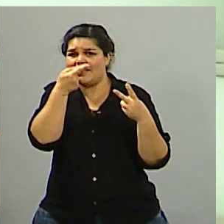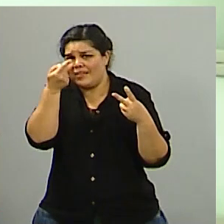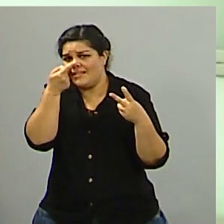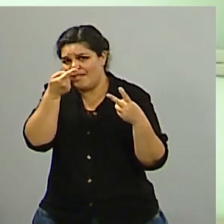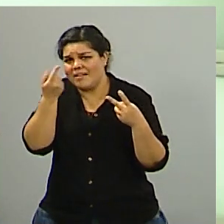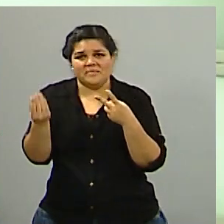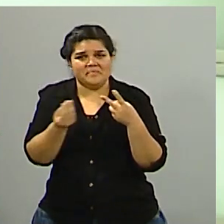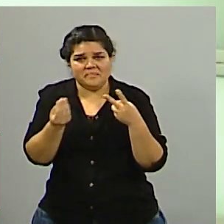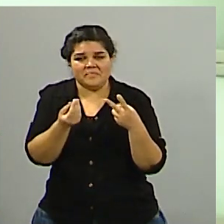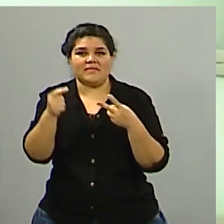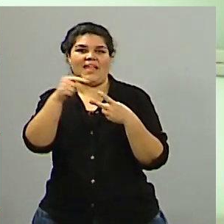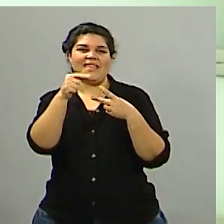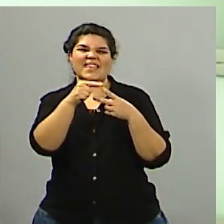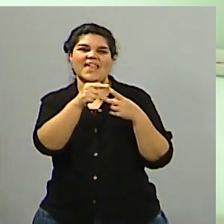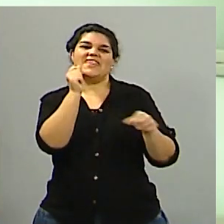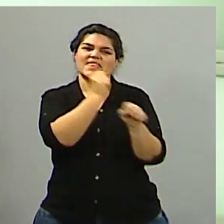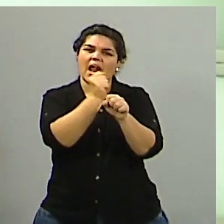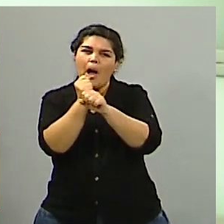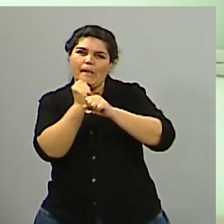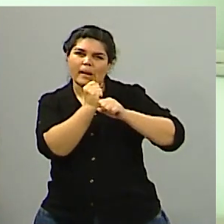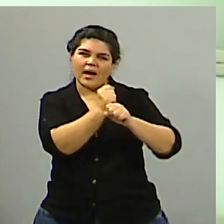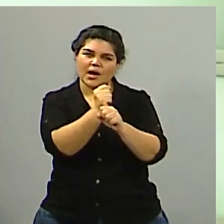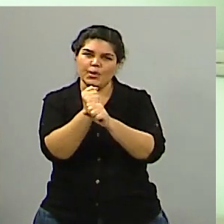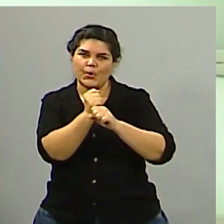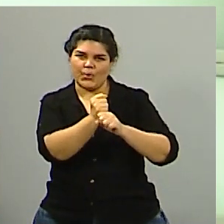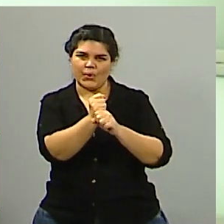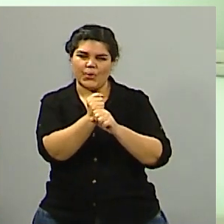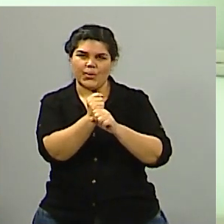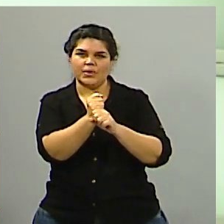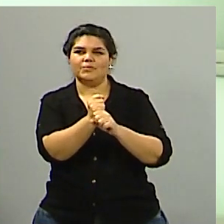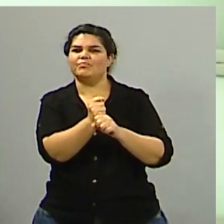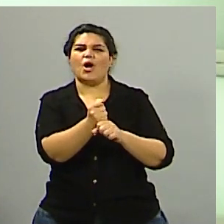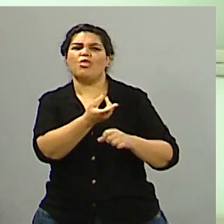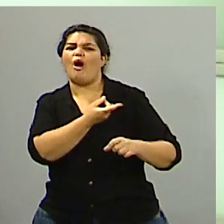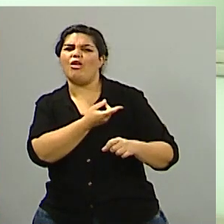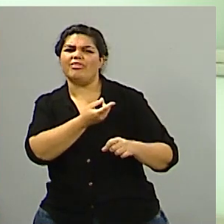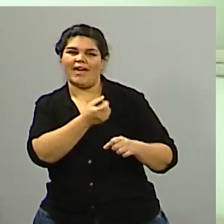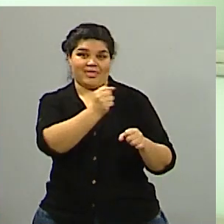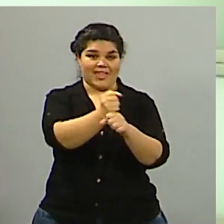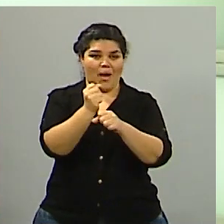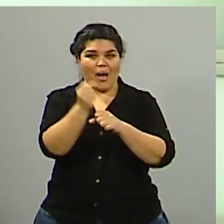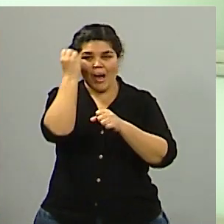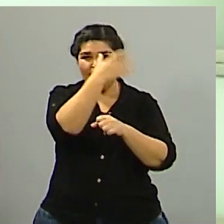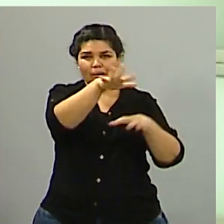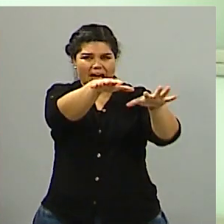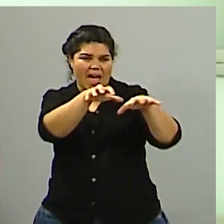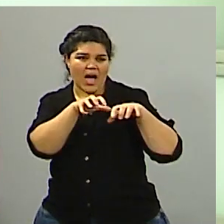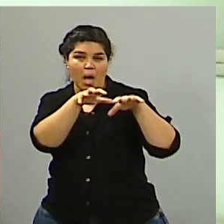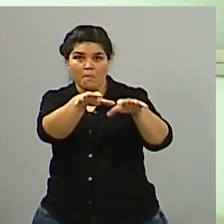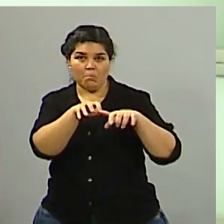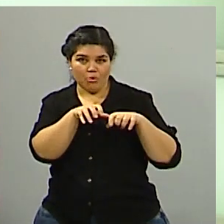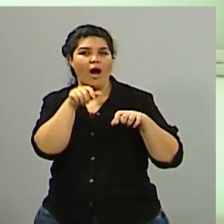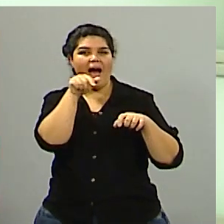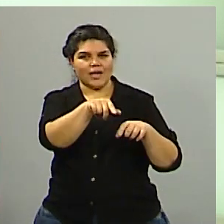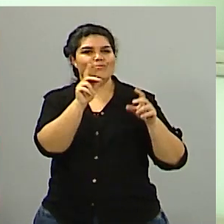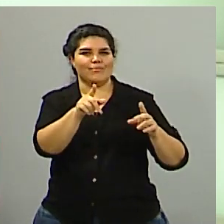hablando sobre mano de obra en el caso de los trabajadores rurales. Vamos a estar hablando de cuál es la situación de